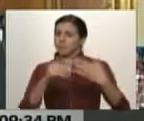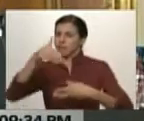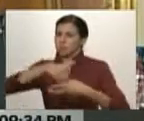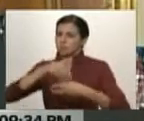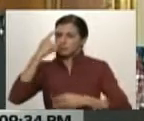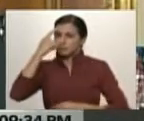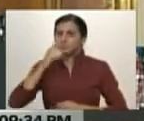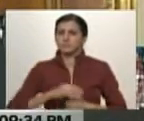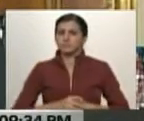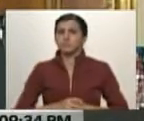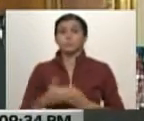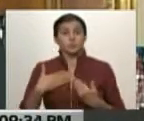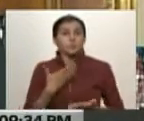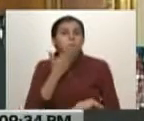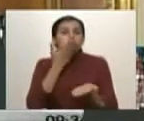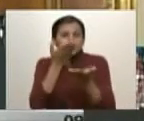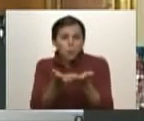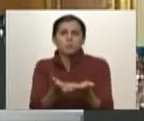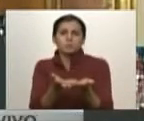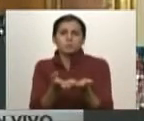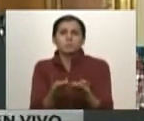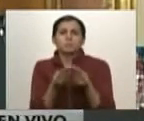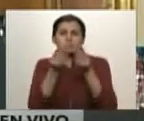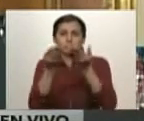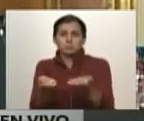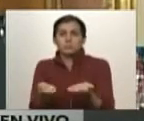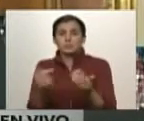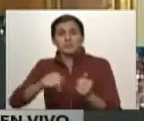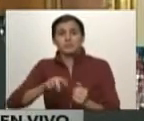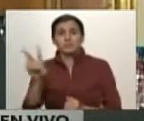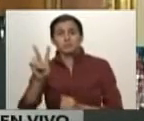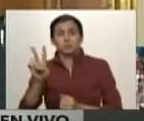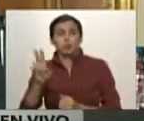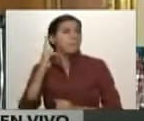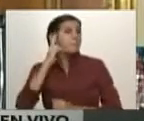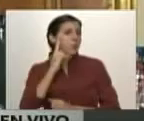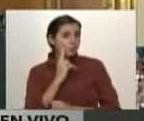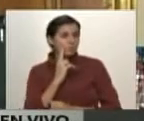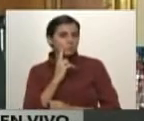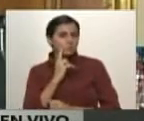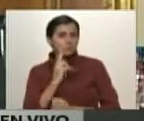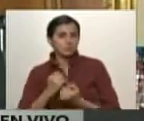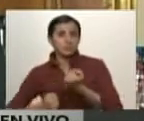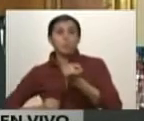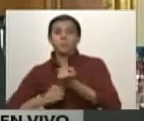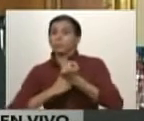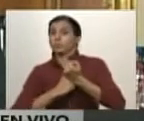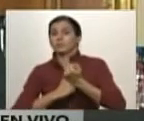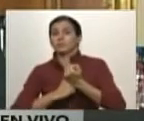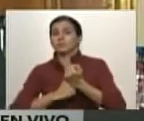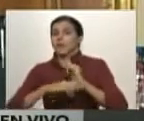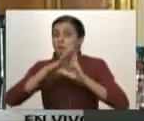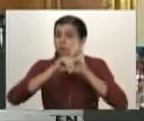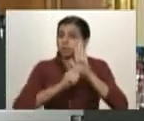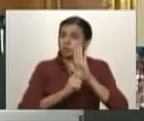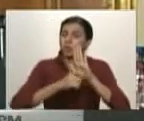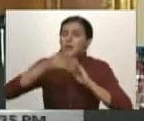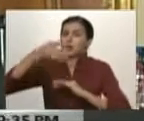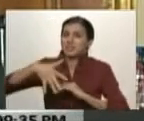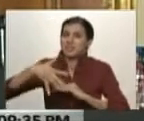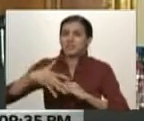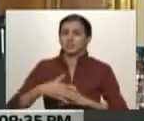es un aporte que yo creo que se hace desde la venezuela bolivariana al derecho constitucional a los derechos democráticos